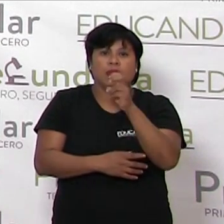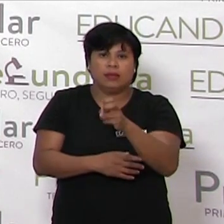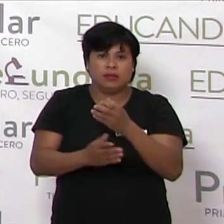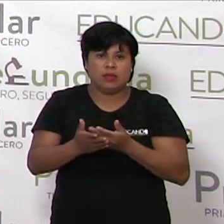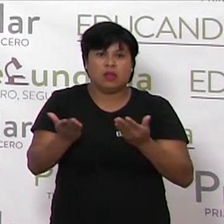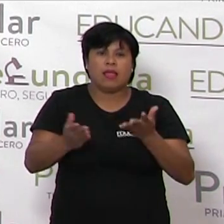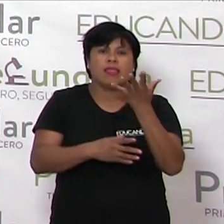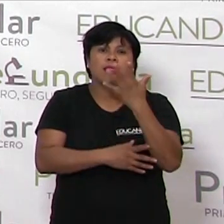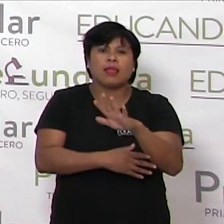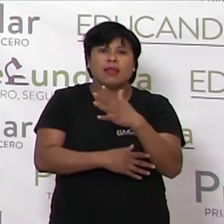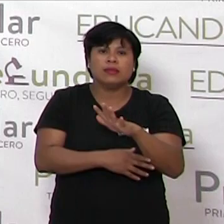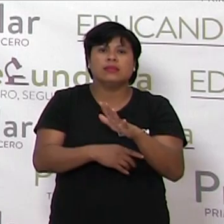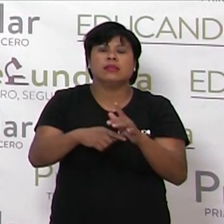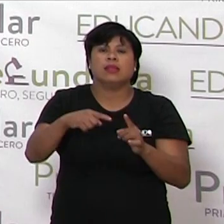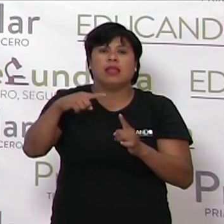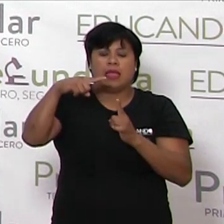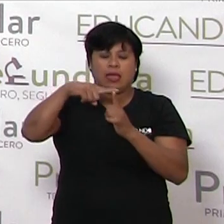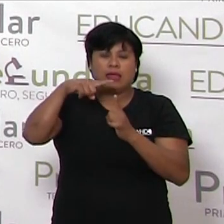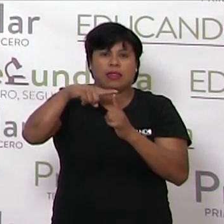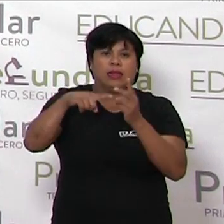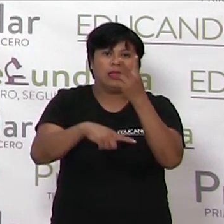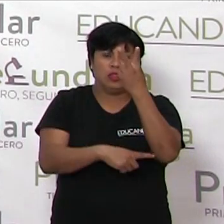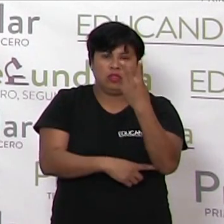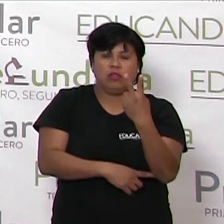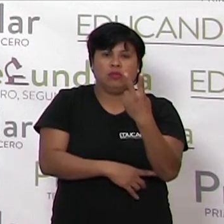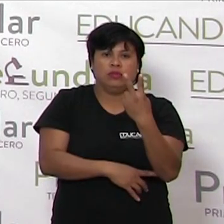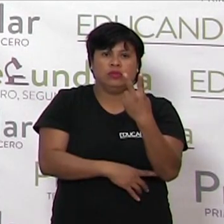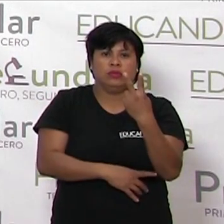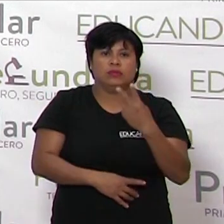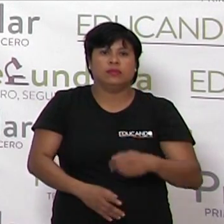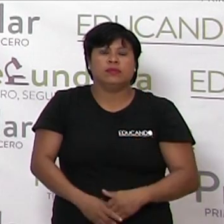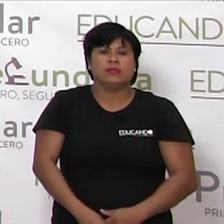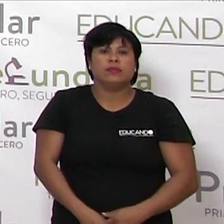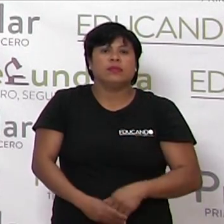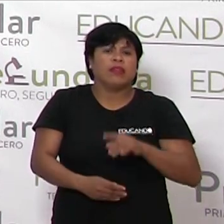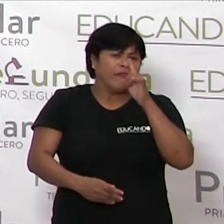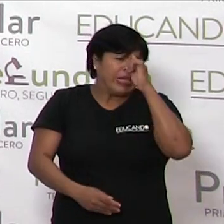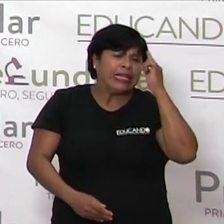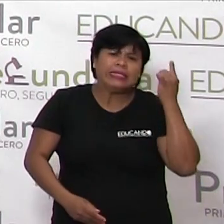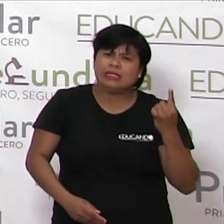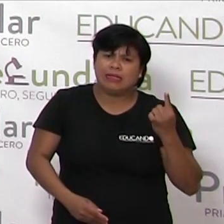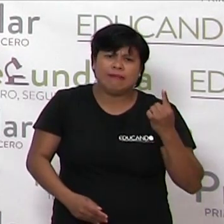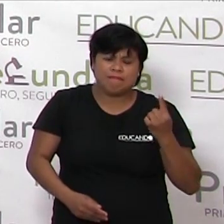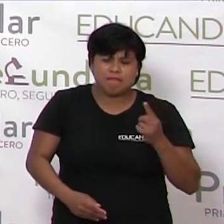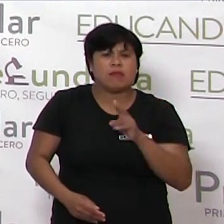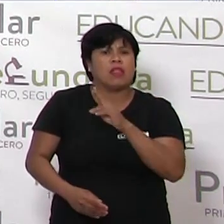De este lado, 10 entre